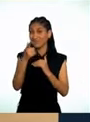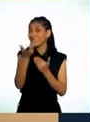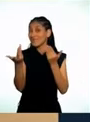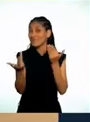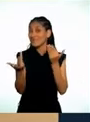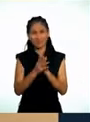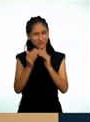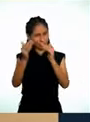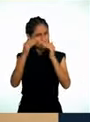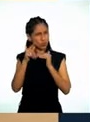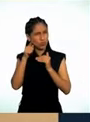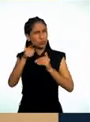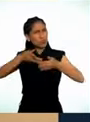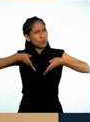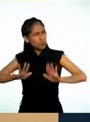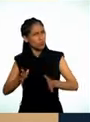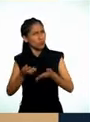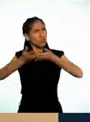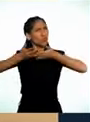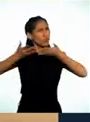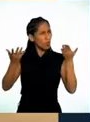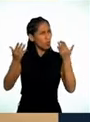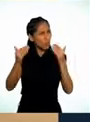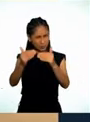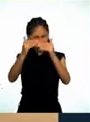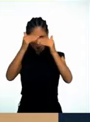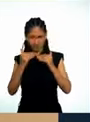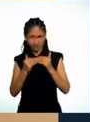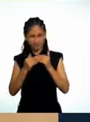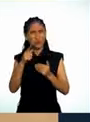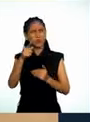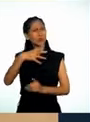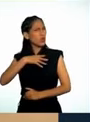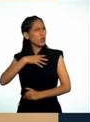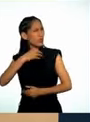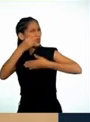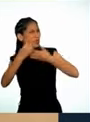warner bros aulario